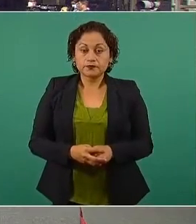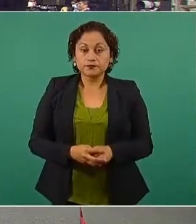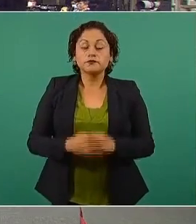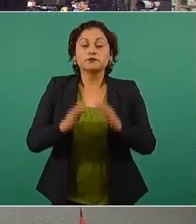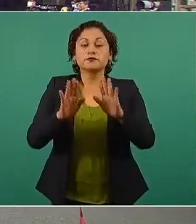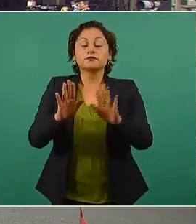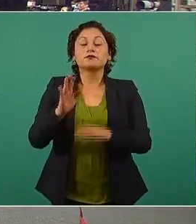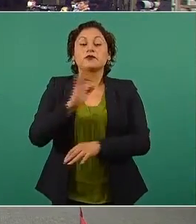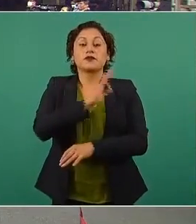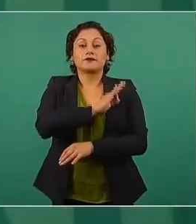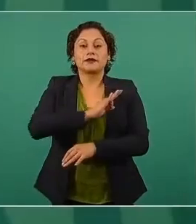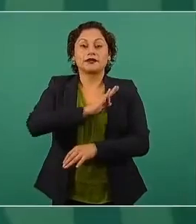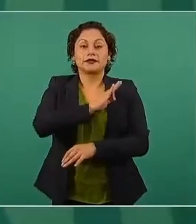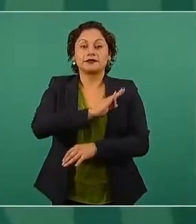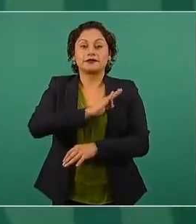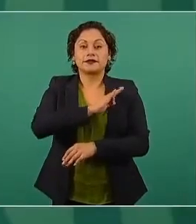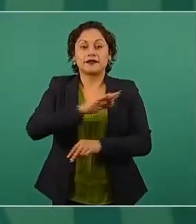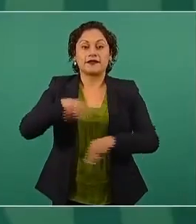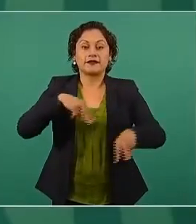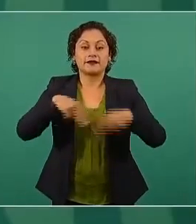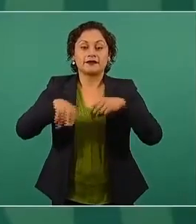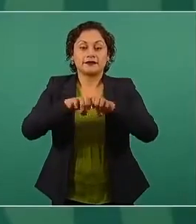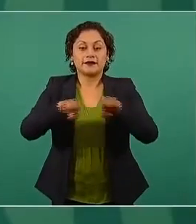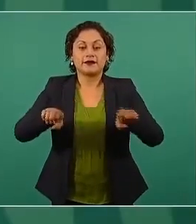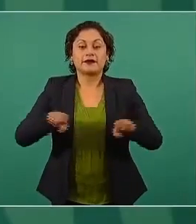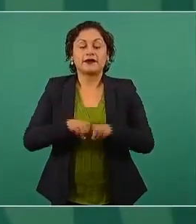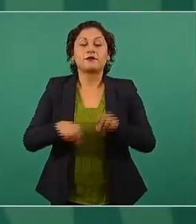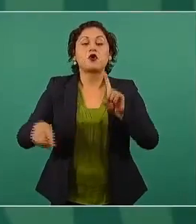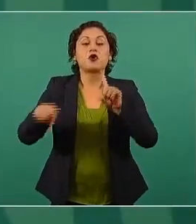Felicidades al Cruz Azul.